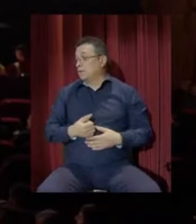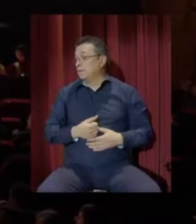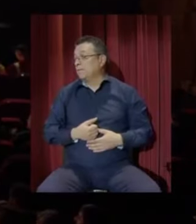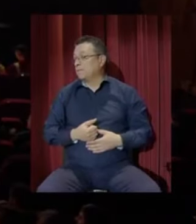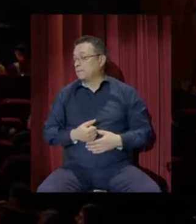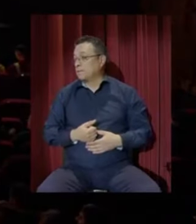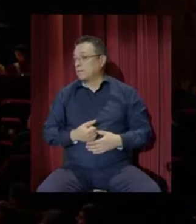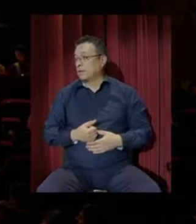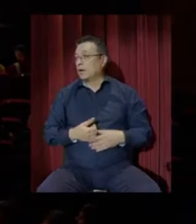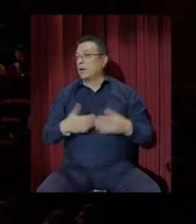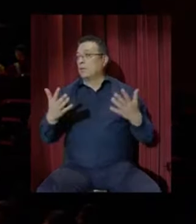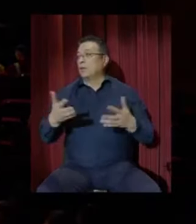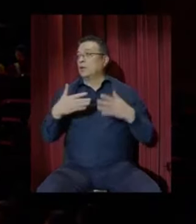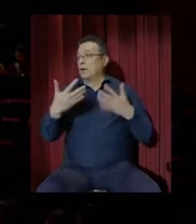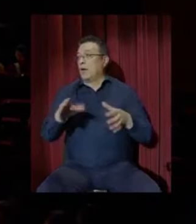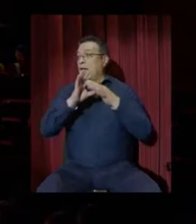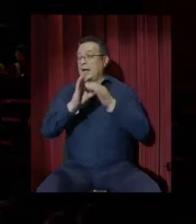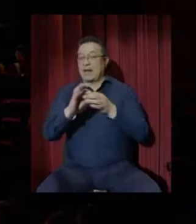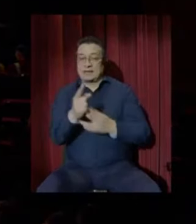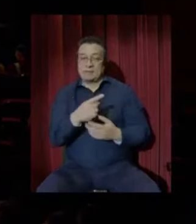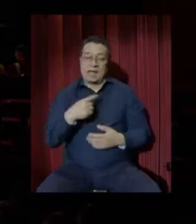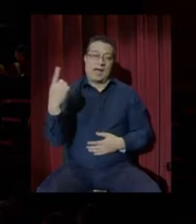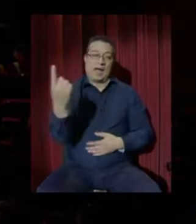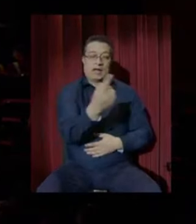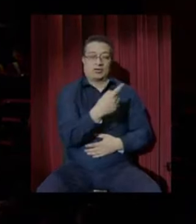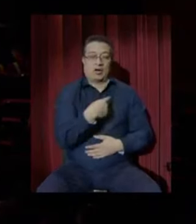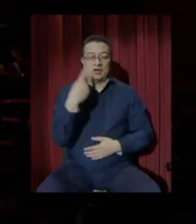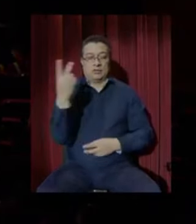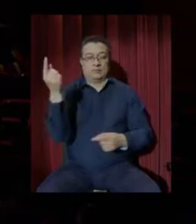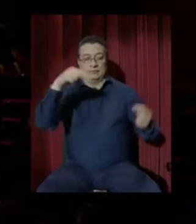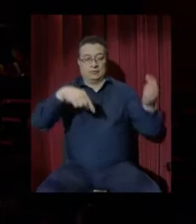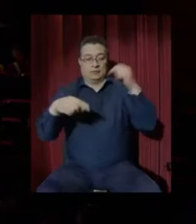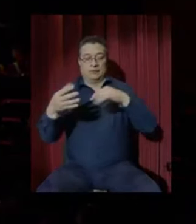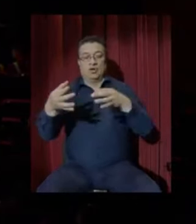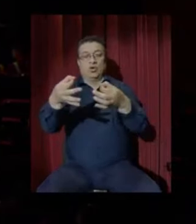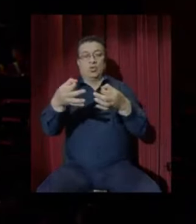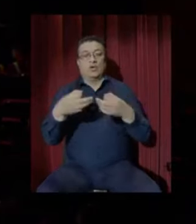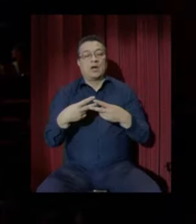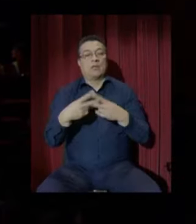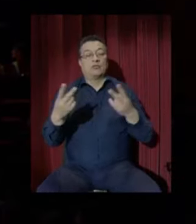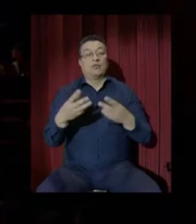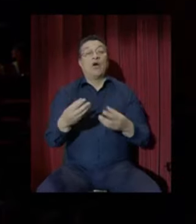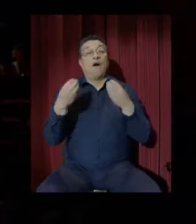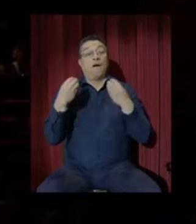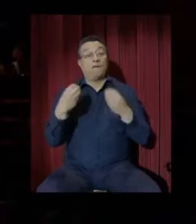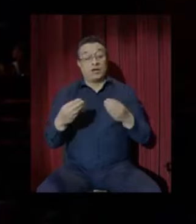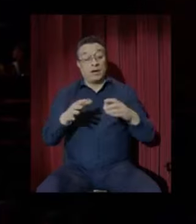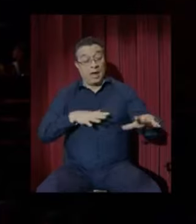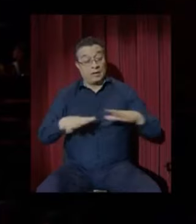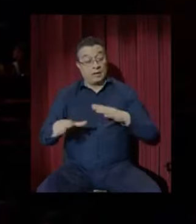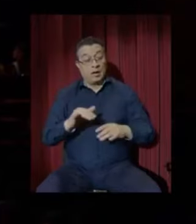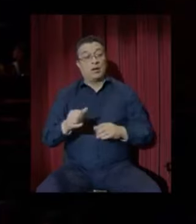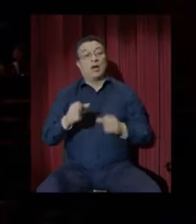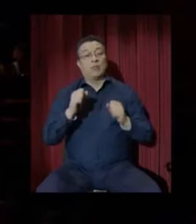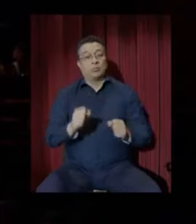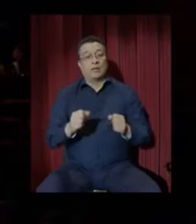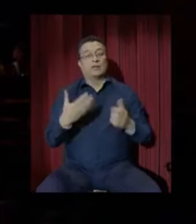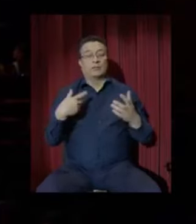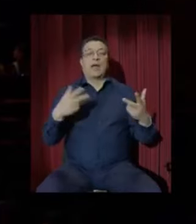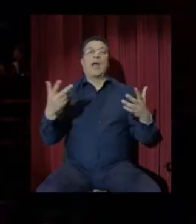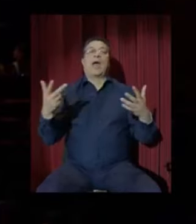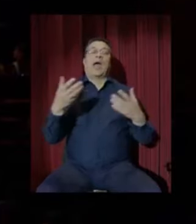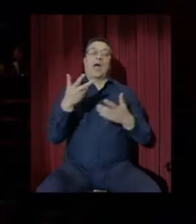porque damos las gracias a todas y todos a los presentes en esta Cuenta pública pero como una buena actividad no puede faltar un acto